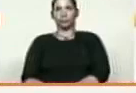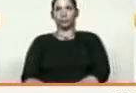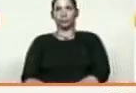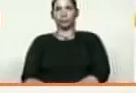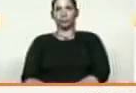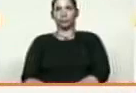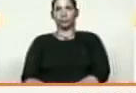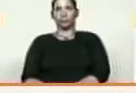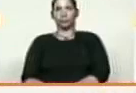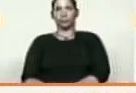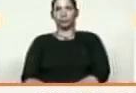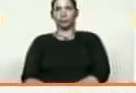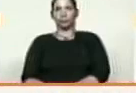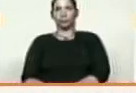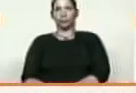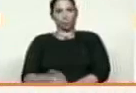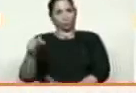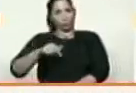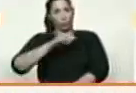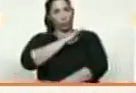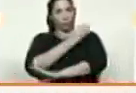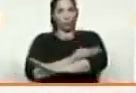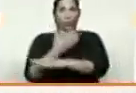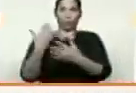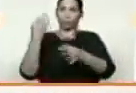Hoy hemos tenido la suerte de escuchar